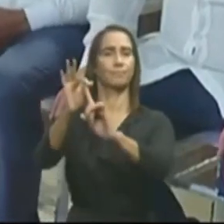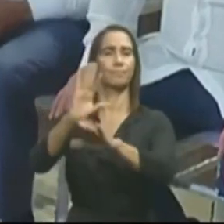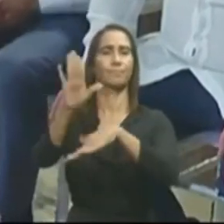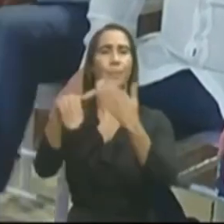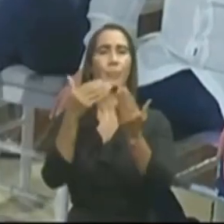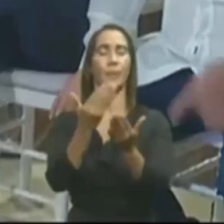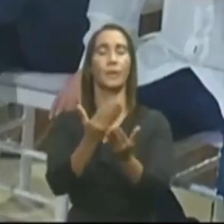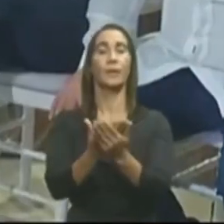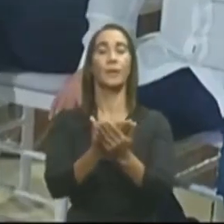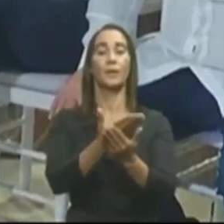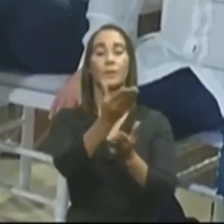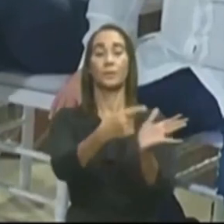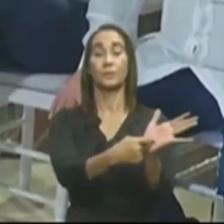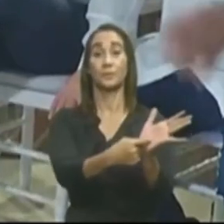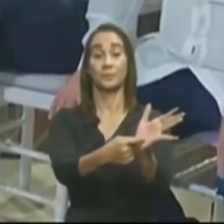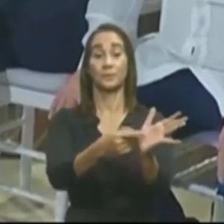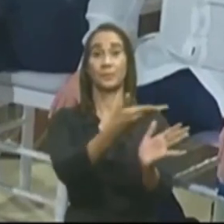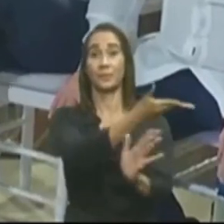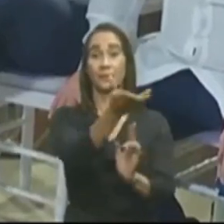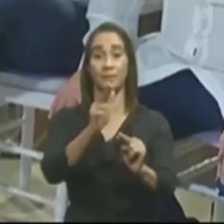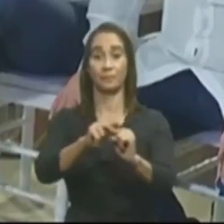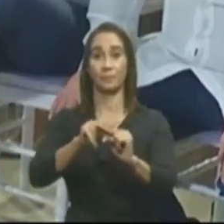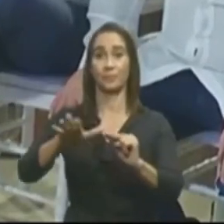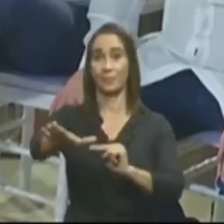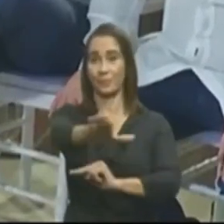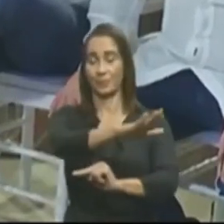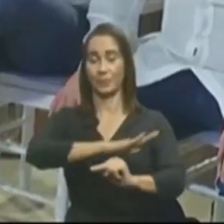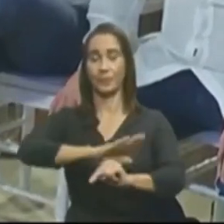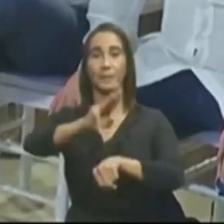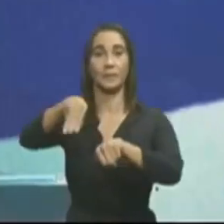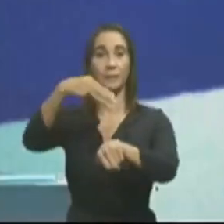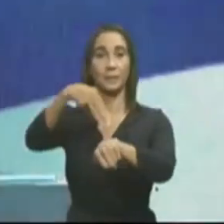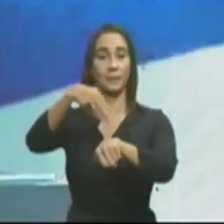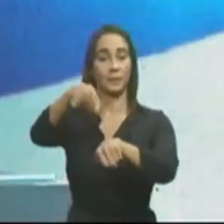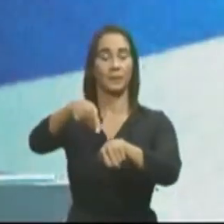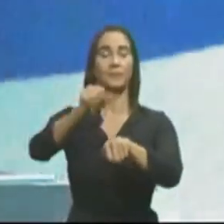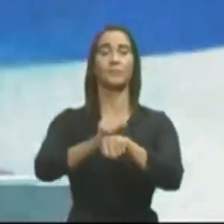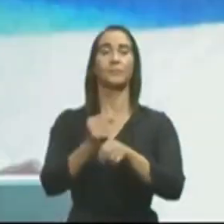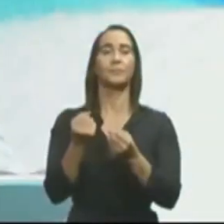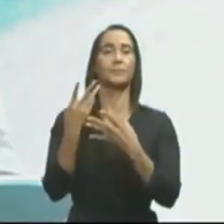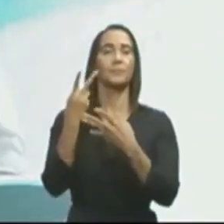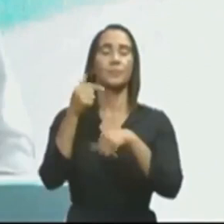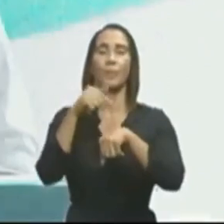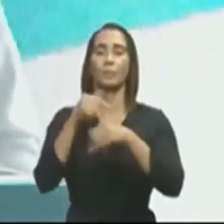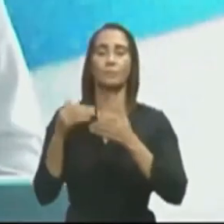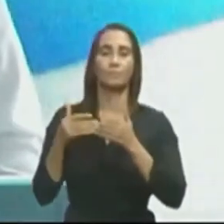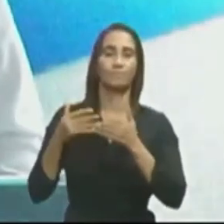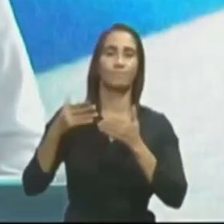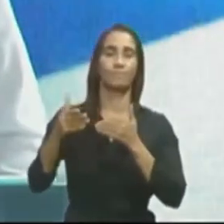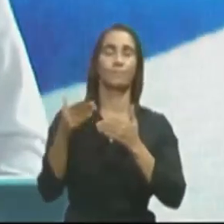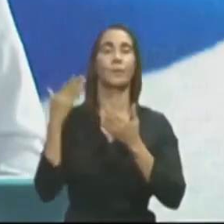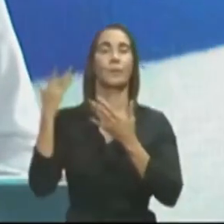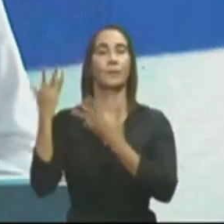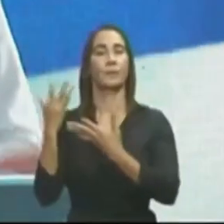todas las representantes de este sector que por tanto tiempo